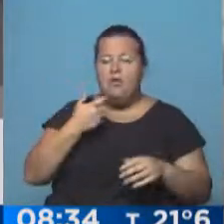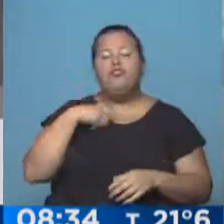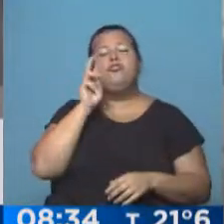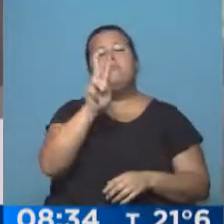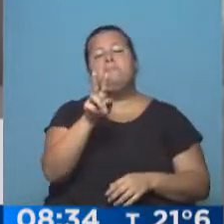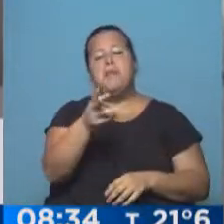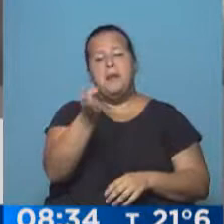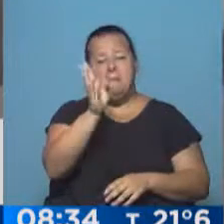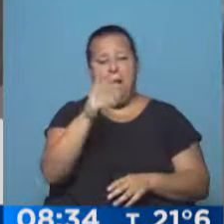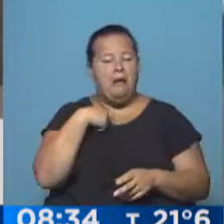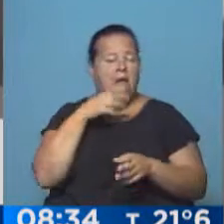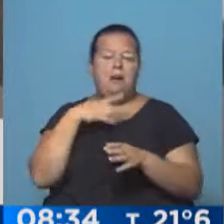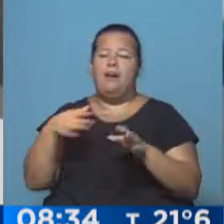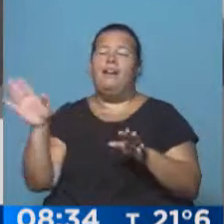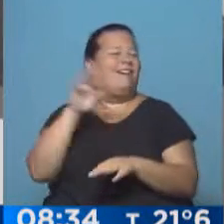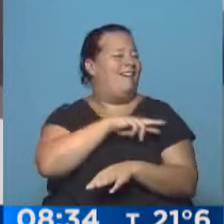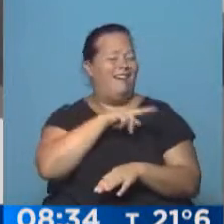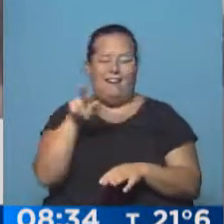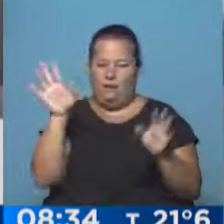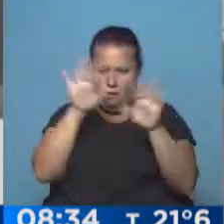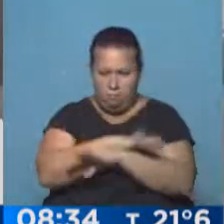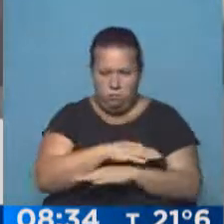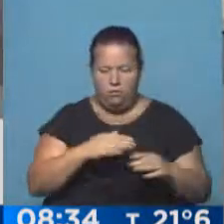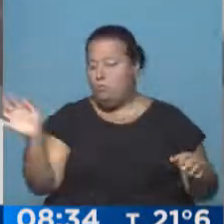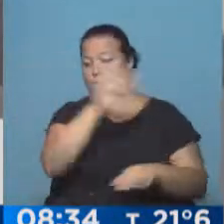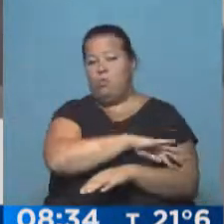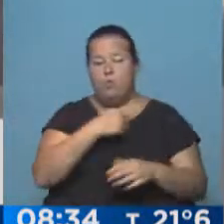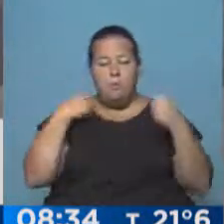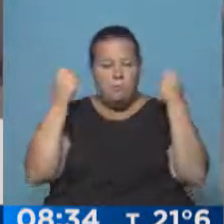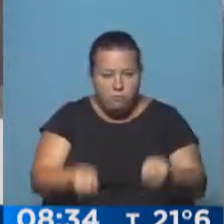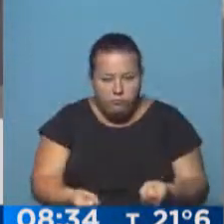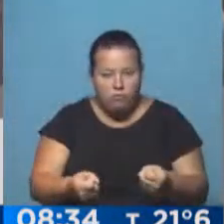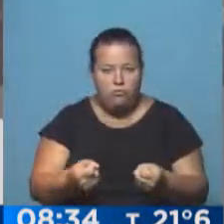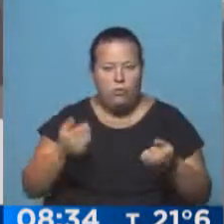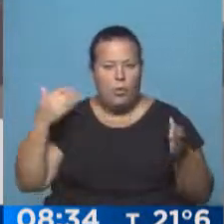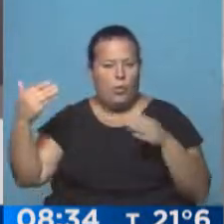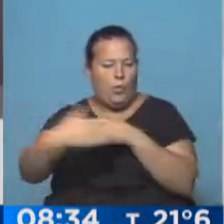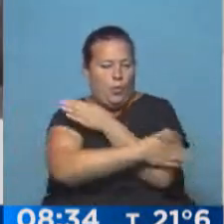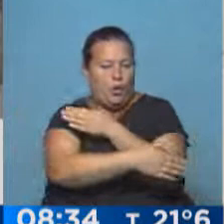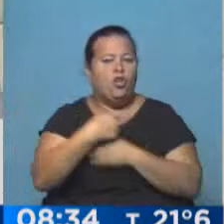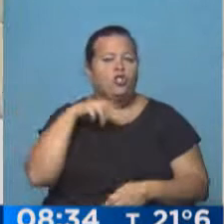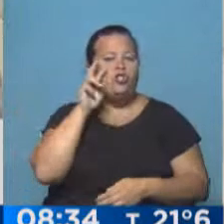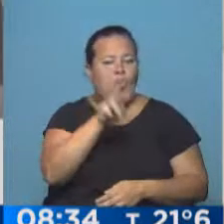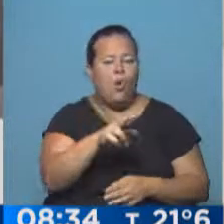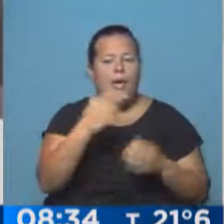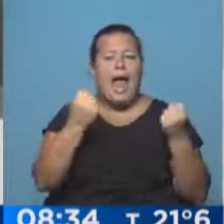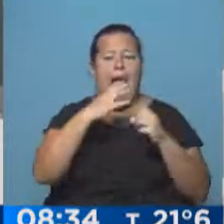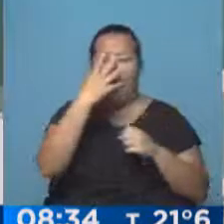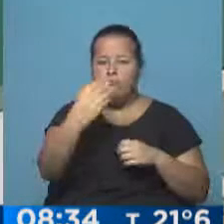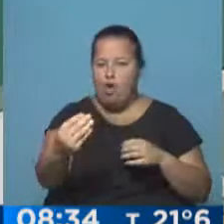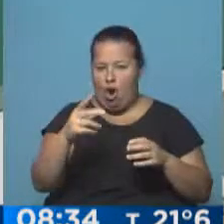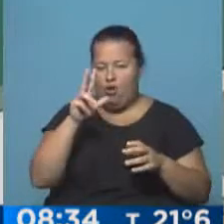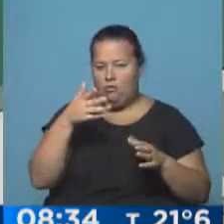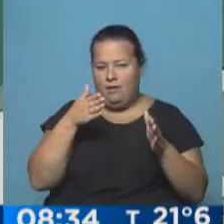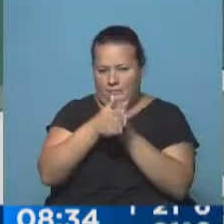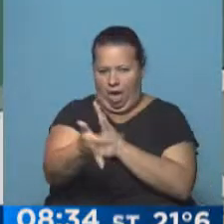viene la mano a la calle, cuando me di vuelta para el otro lado, vi pasar algo, frené y me rozó. Yo vi la trompa del camión, es un